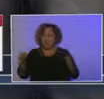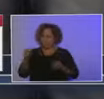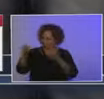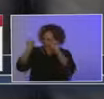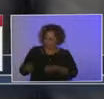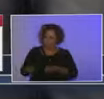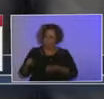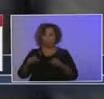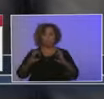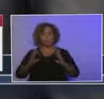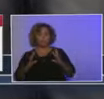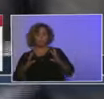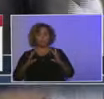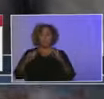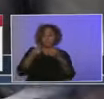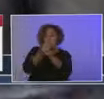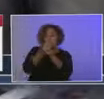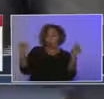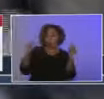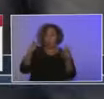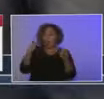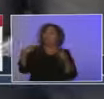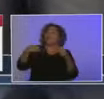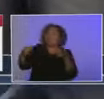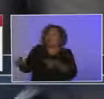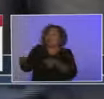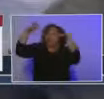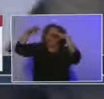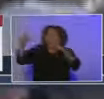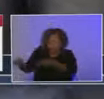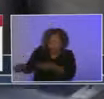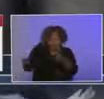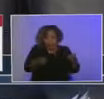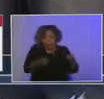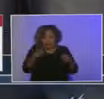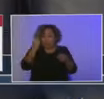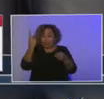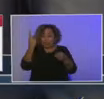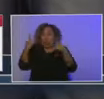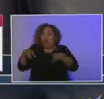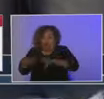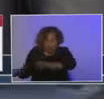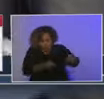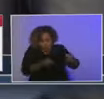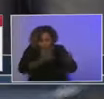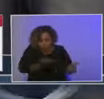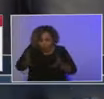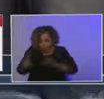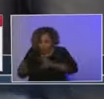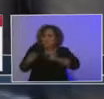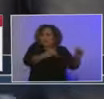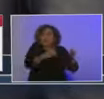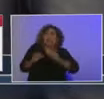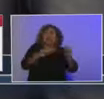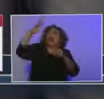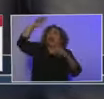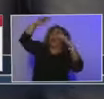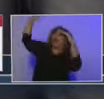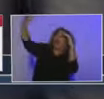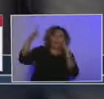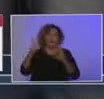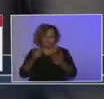puedan dormir con seguridad, que no tengan que mover todas las cosas cada vez que aparece que va a llover? Tienen que moverse todo en la